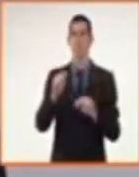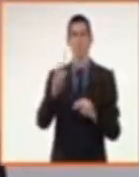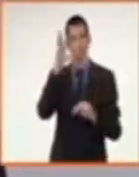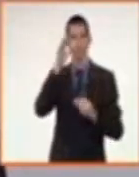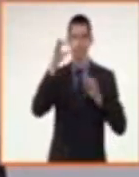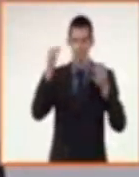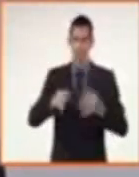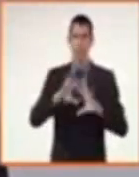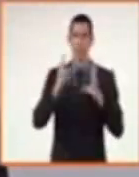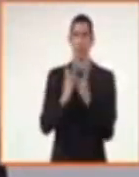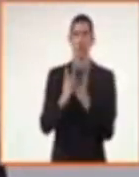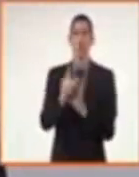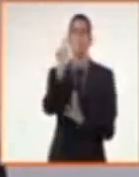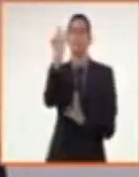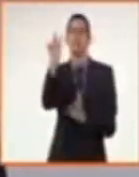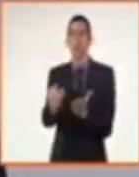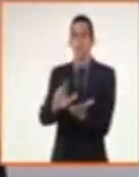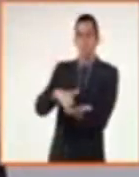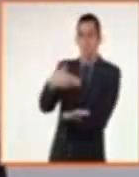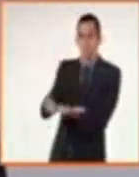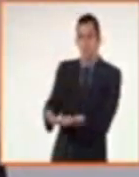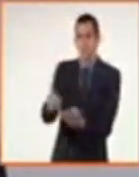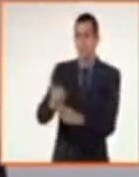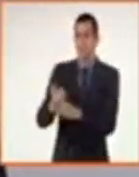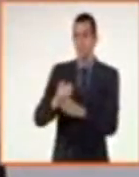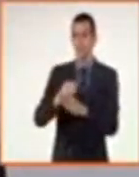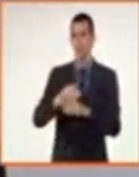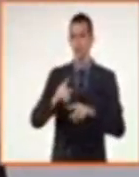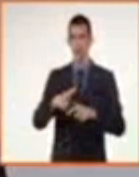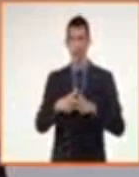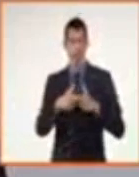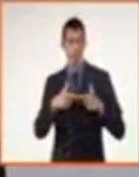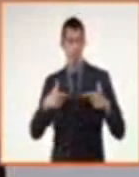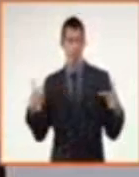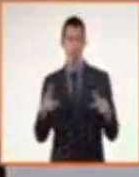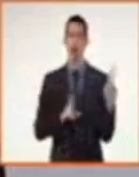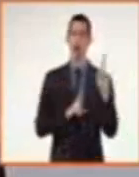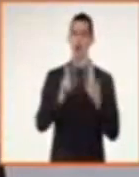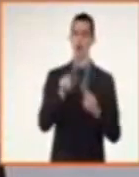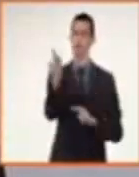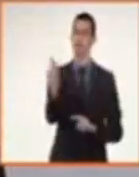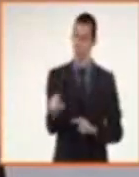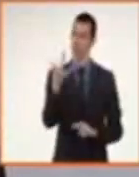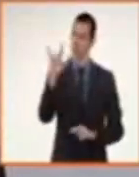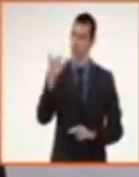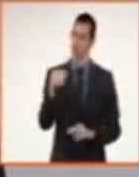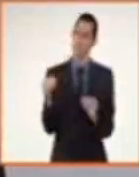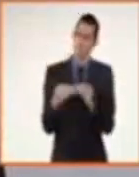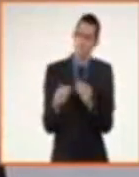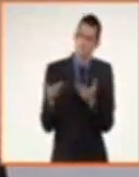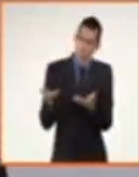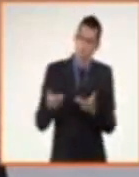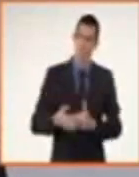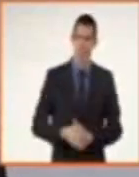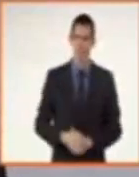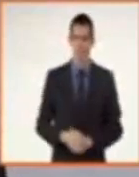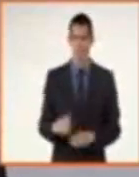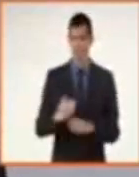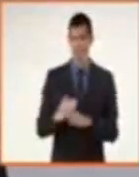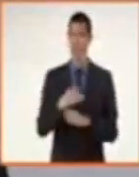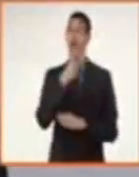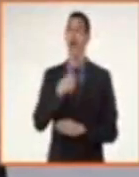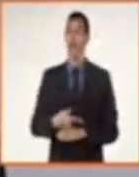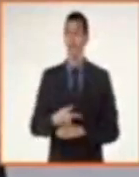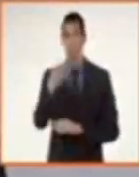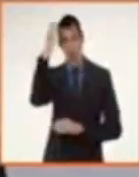asamblea municipal con los criterios de las personas. O sea, esa falsa visión de unanimidad que a veces